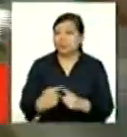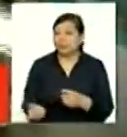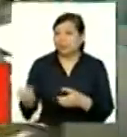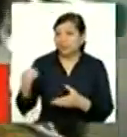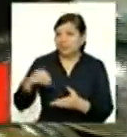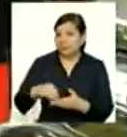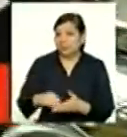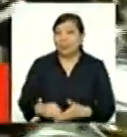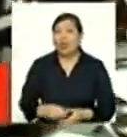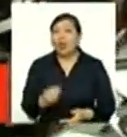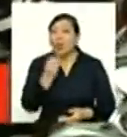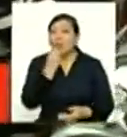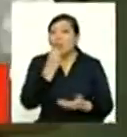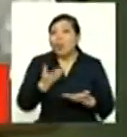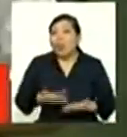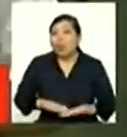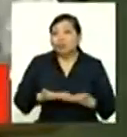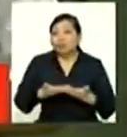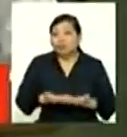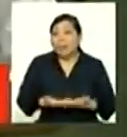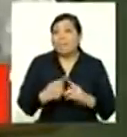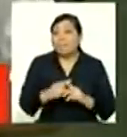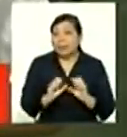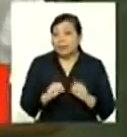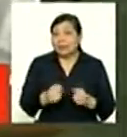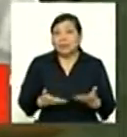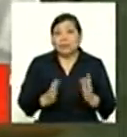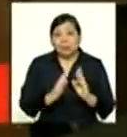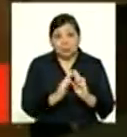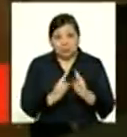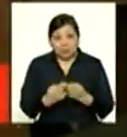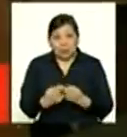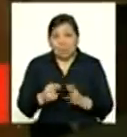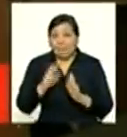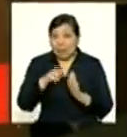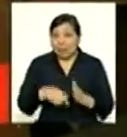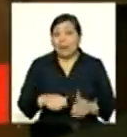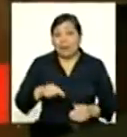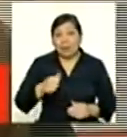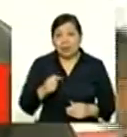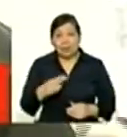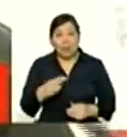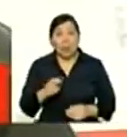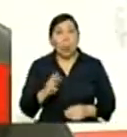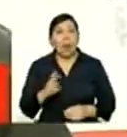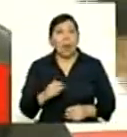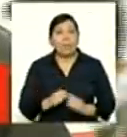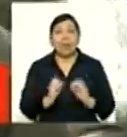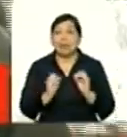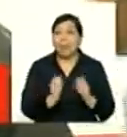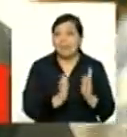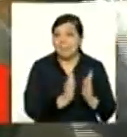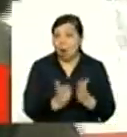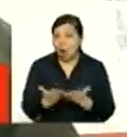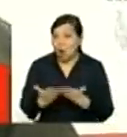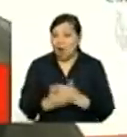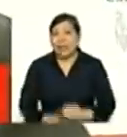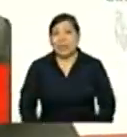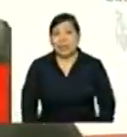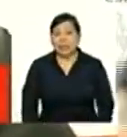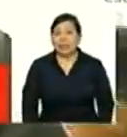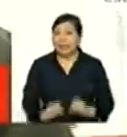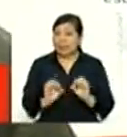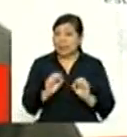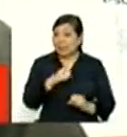propuesta de comidas calientes, que forma parte de la reorganización del programa Caliwarma. Que sean preparadas en las escuelas y